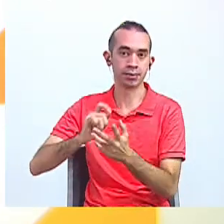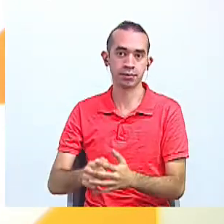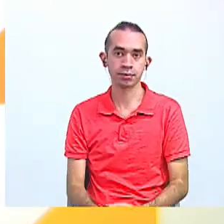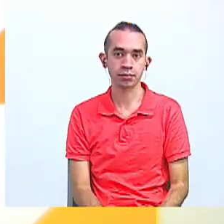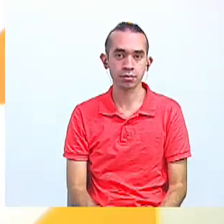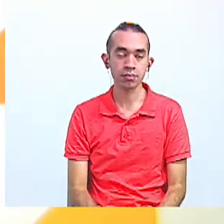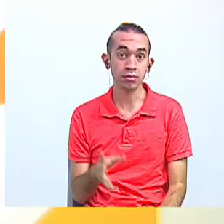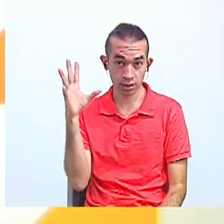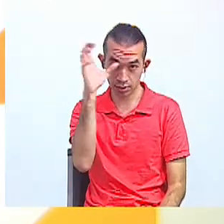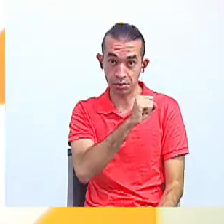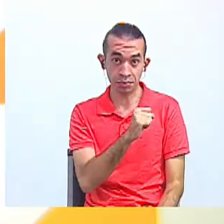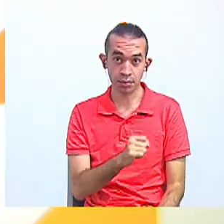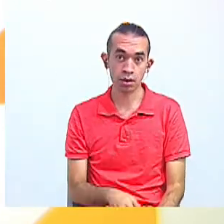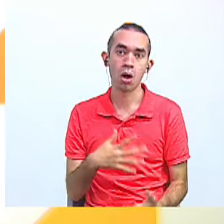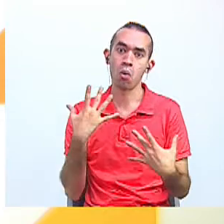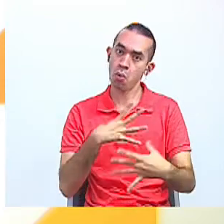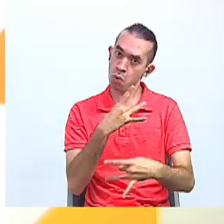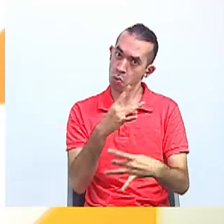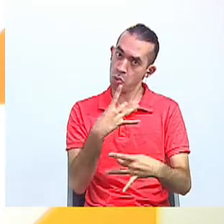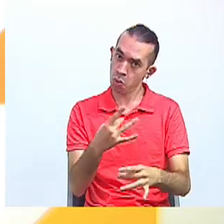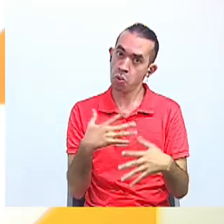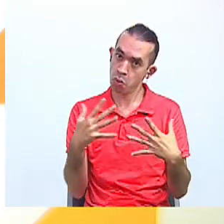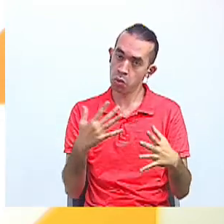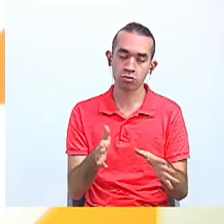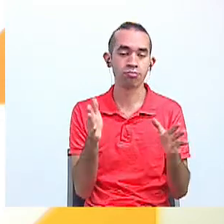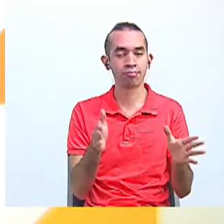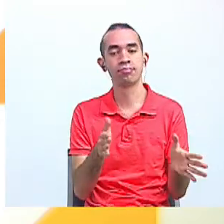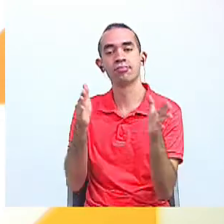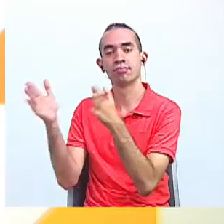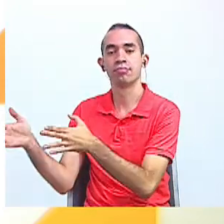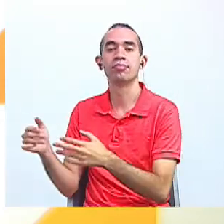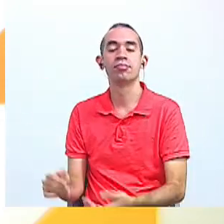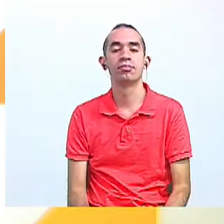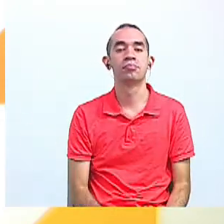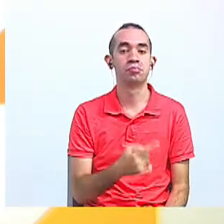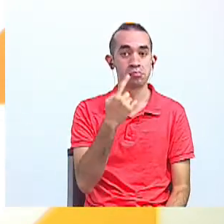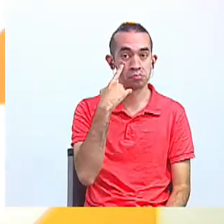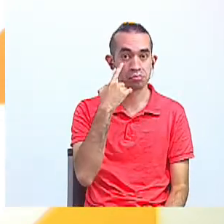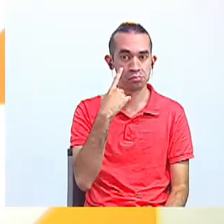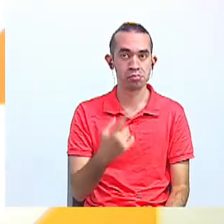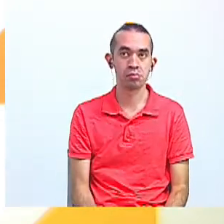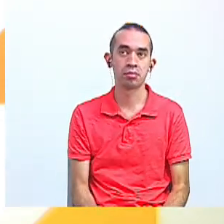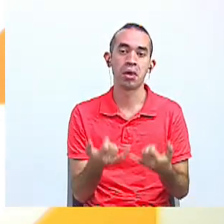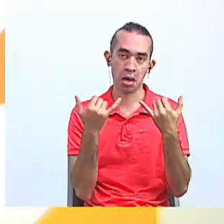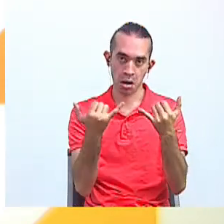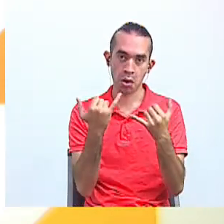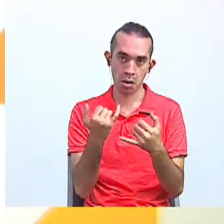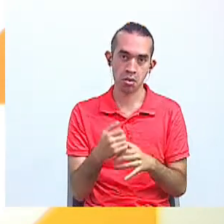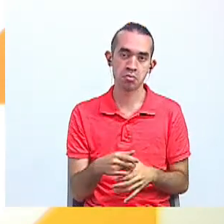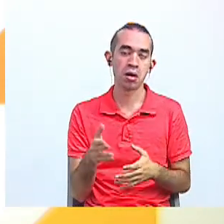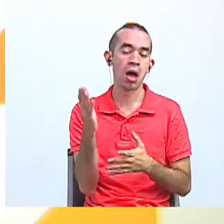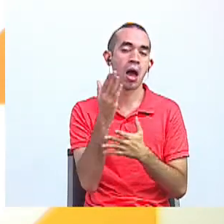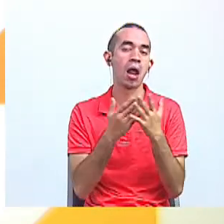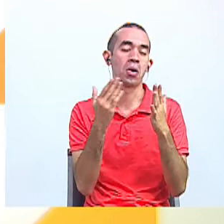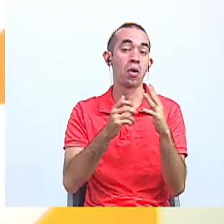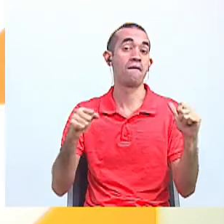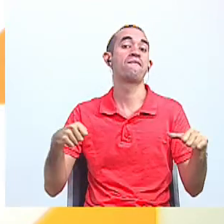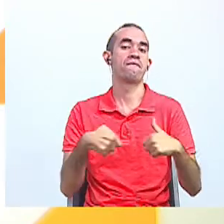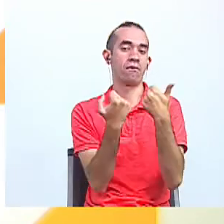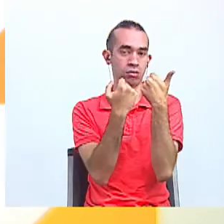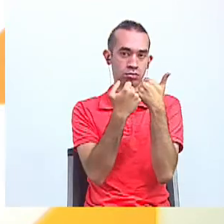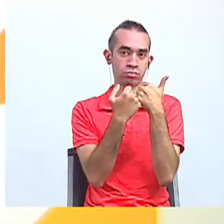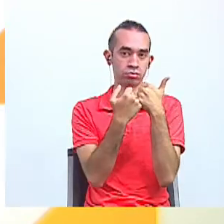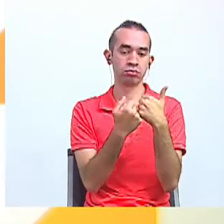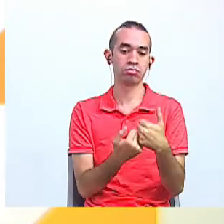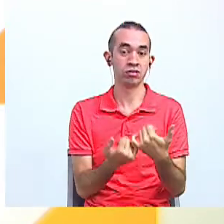bien, ¿vieron qué interesante? Bueno, ahora es momento de que vean un reto y que durante